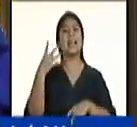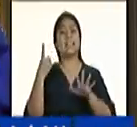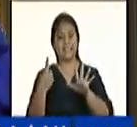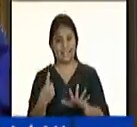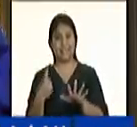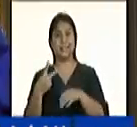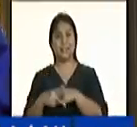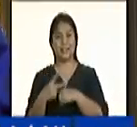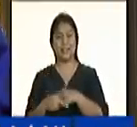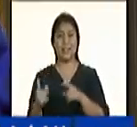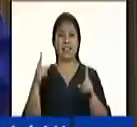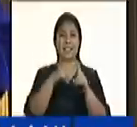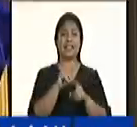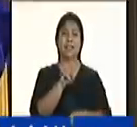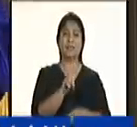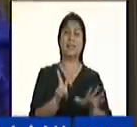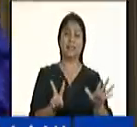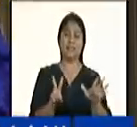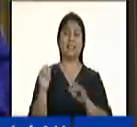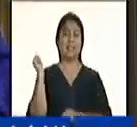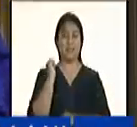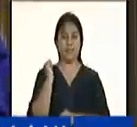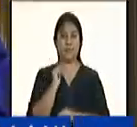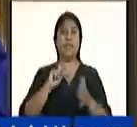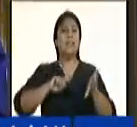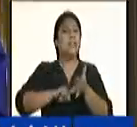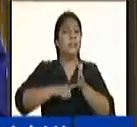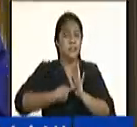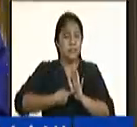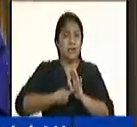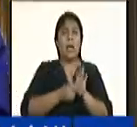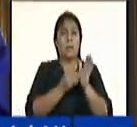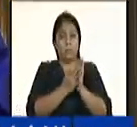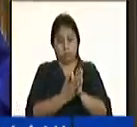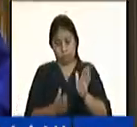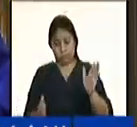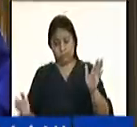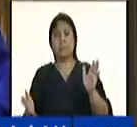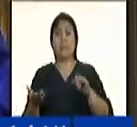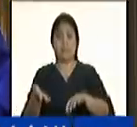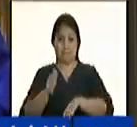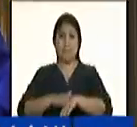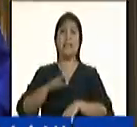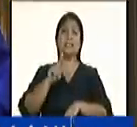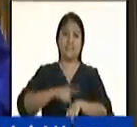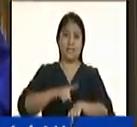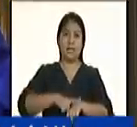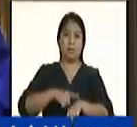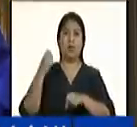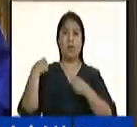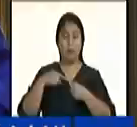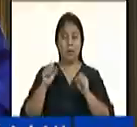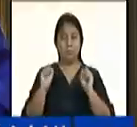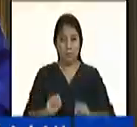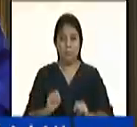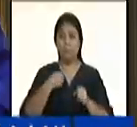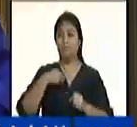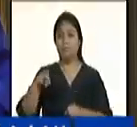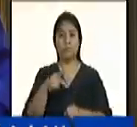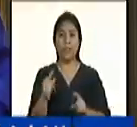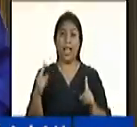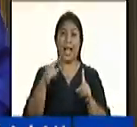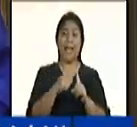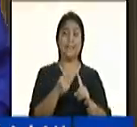en forma inclusive. Es decir, se amplía la posibilidad de locomoción hasta las 6 de la